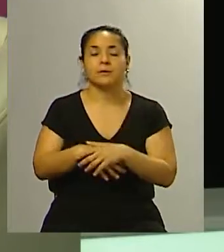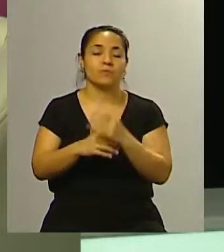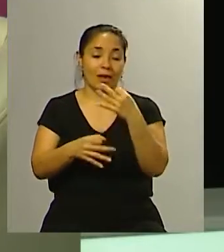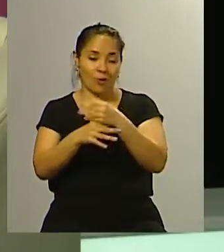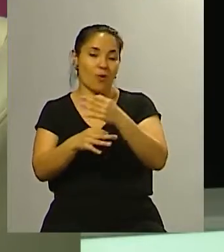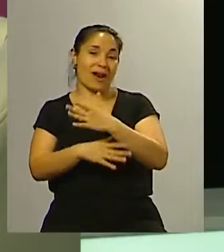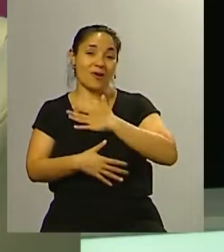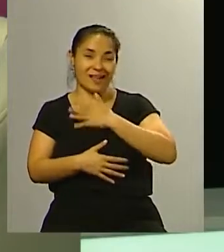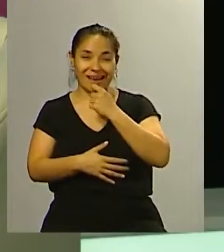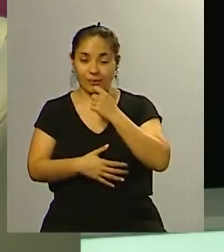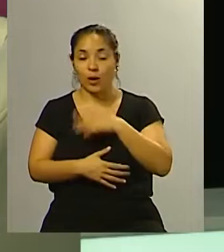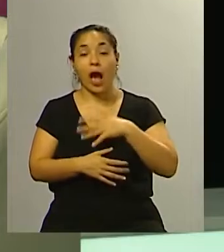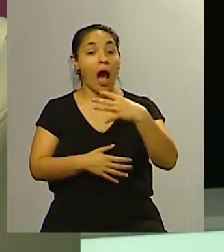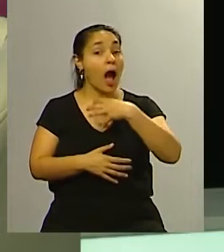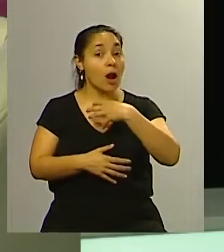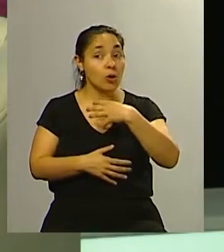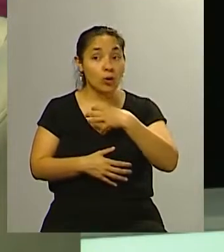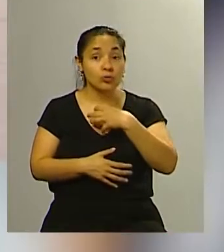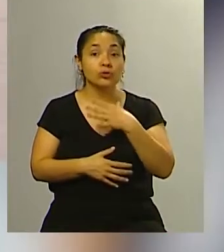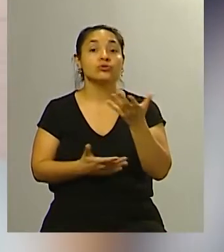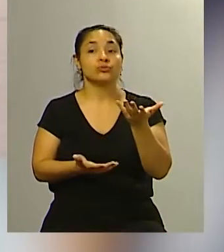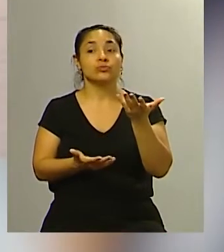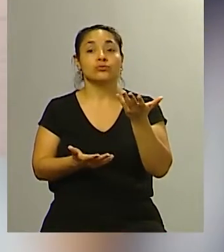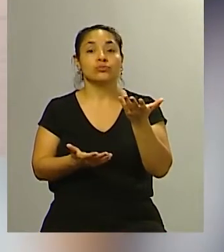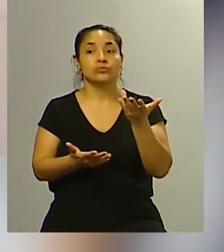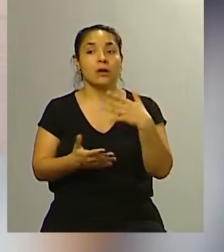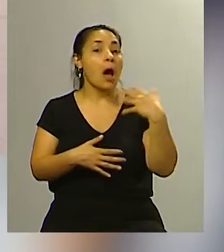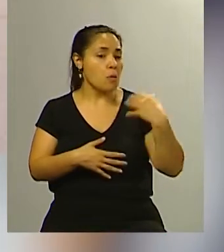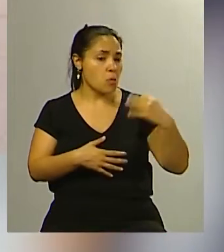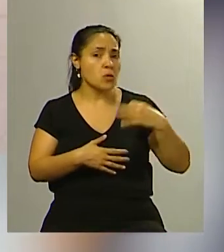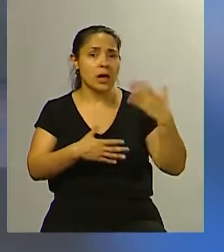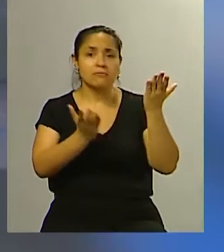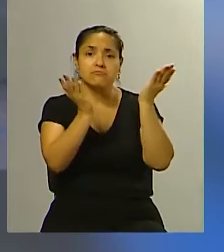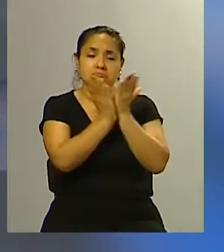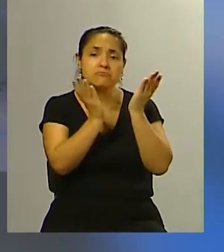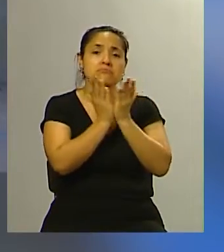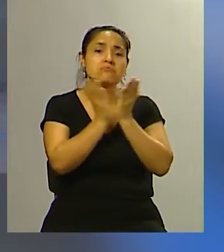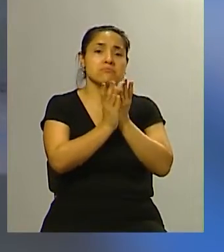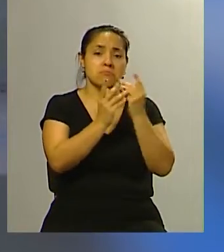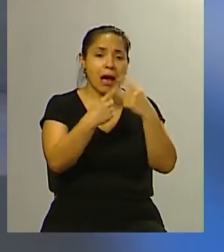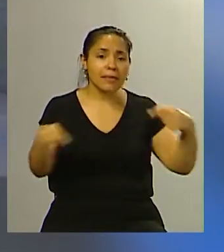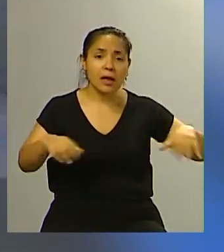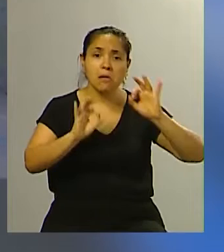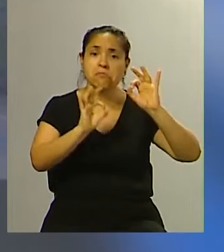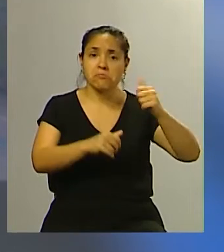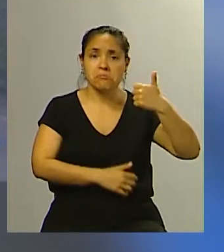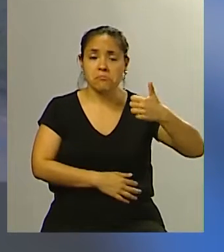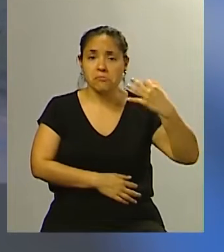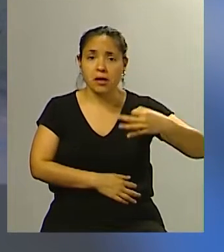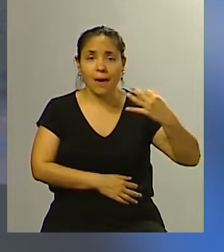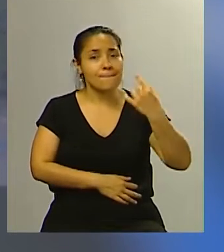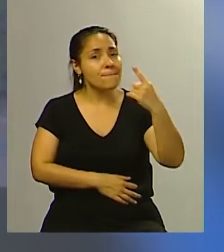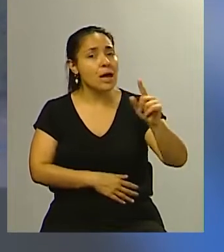que los estudiantes son muy dedicados, les va bien en las materias. El tema es que